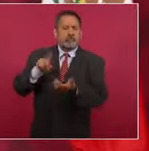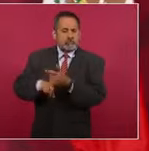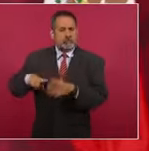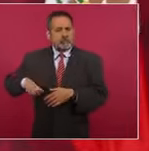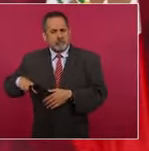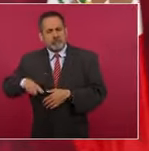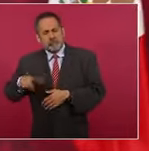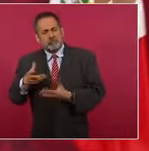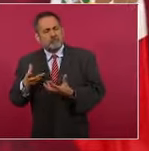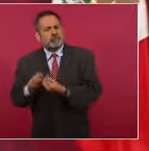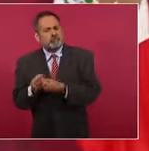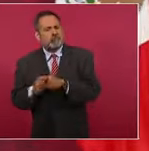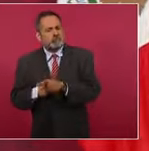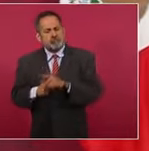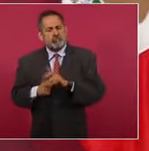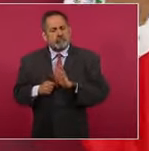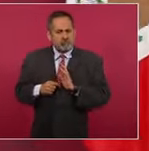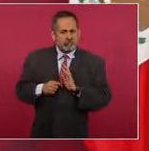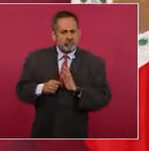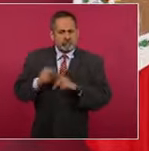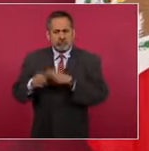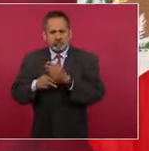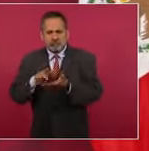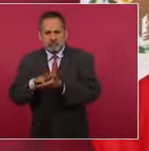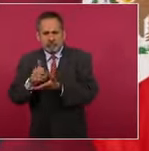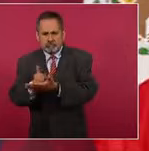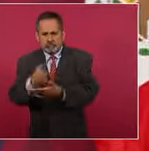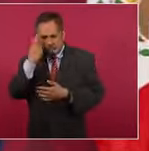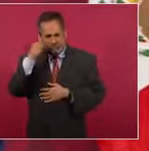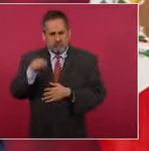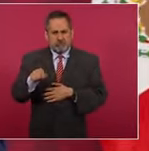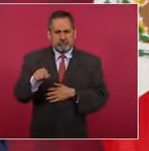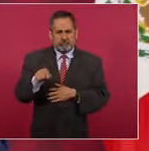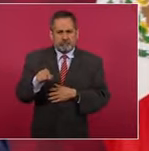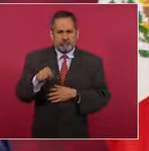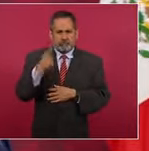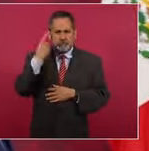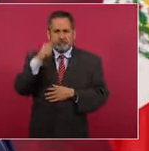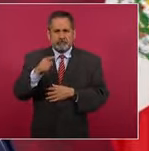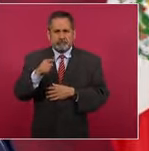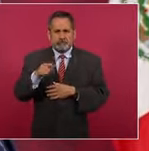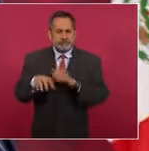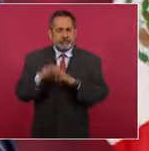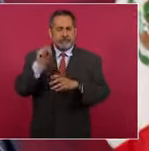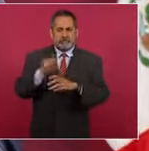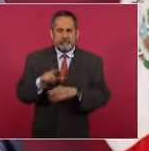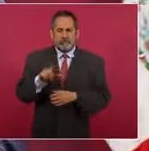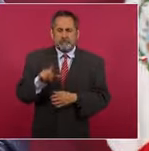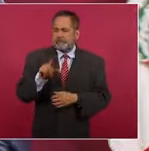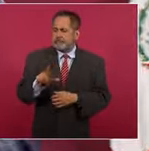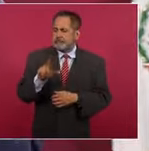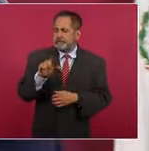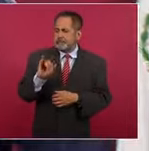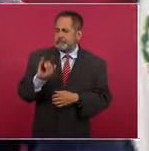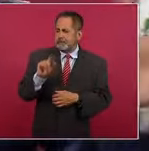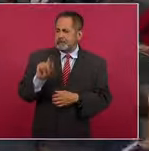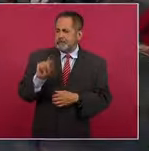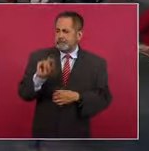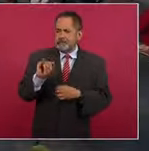interesado en ayudar para la explotación del litio con